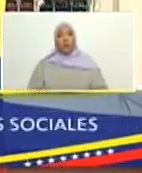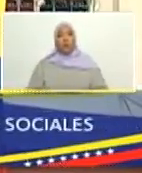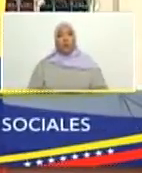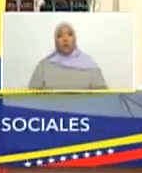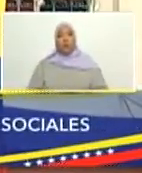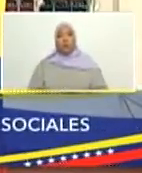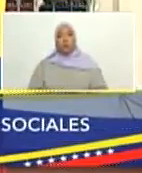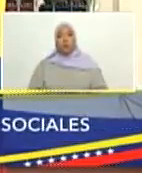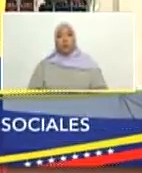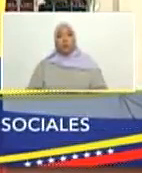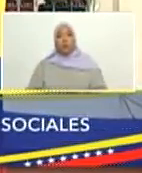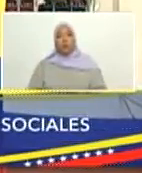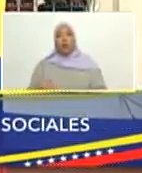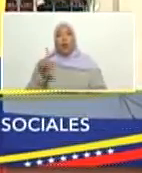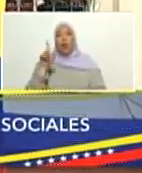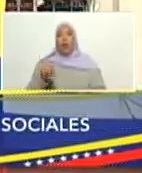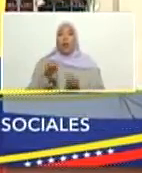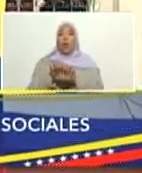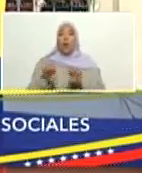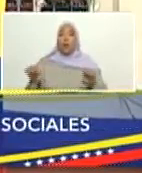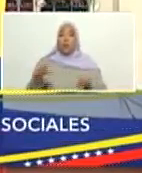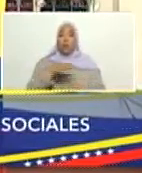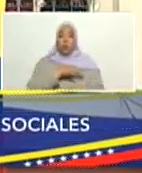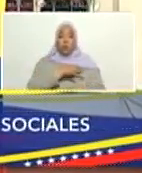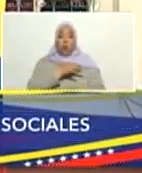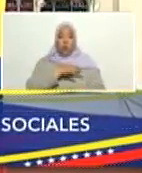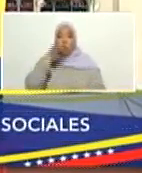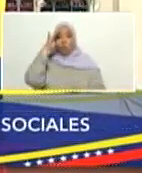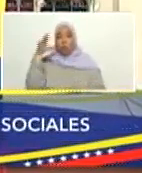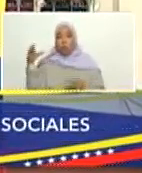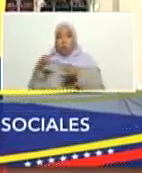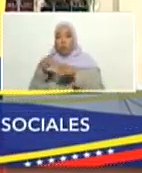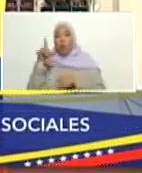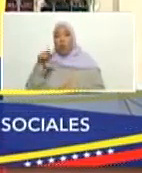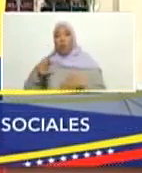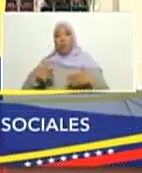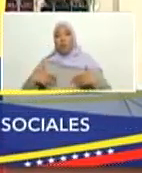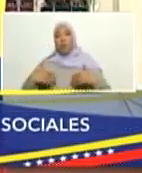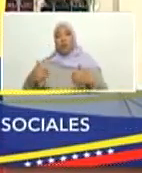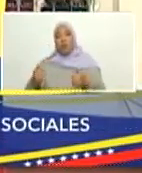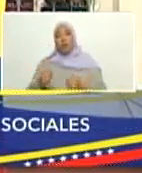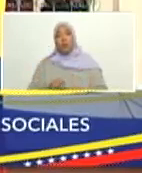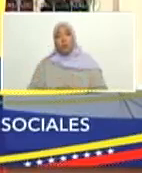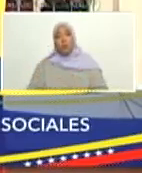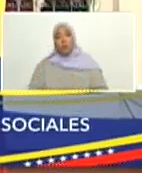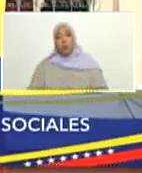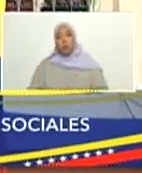Las bricomiles de educación, las bricomiles de salud.